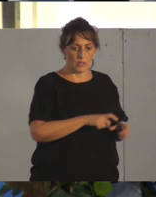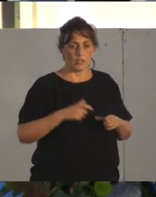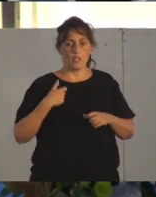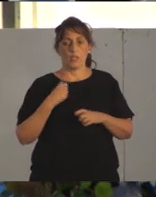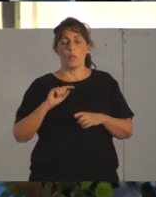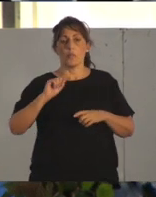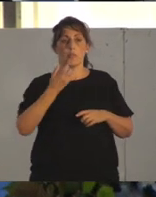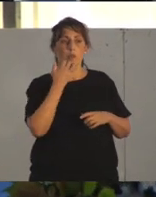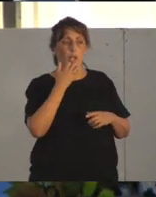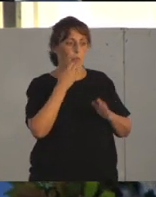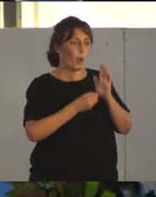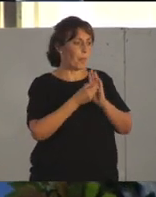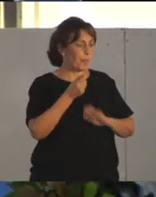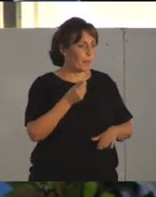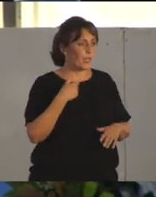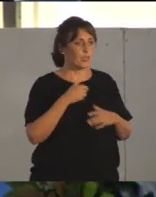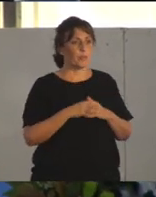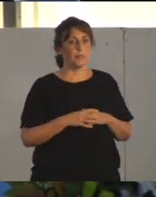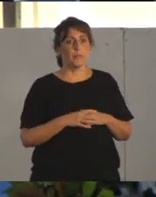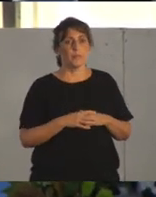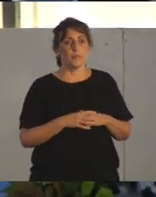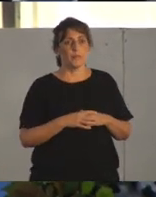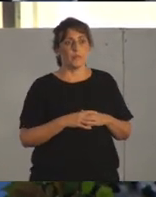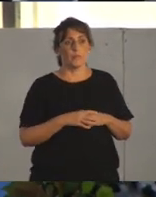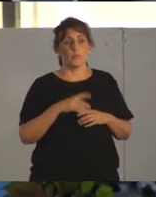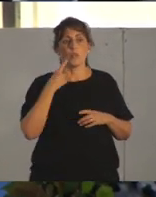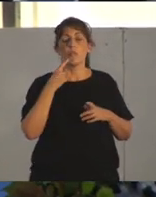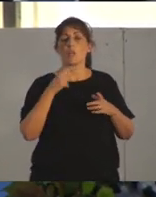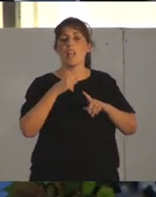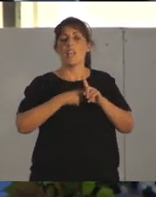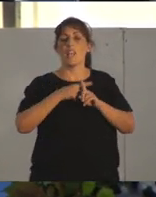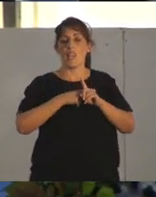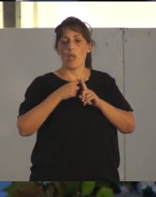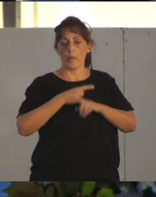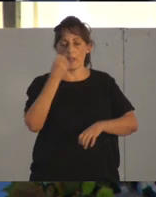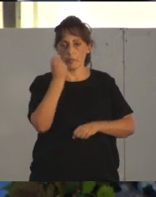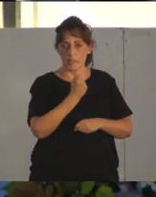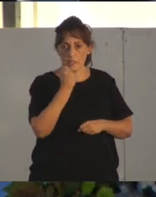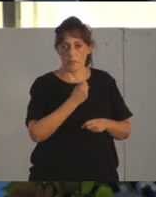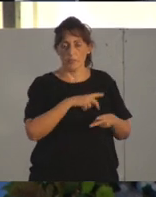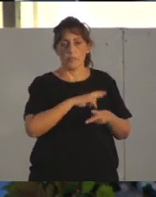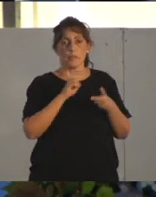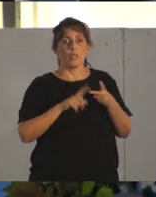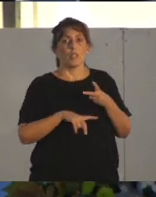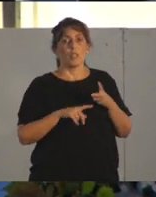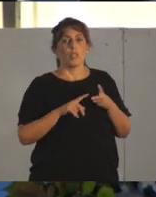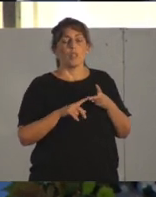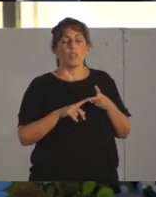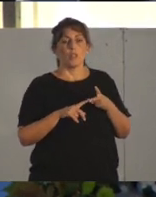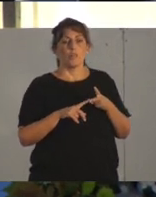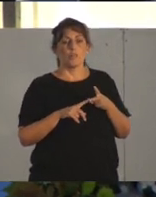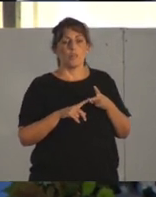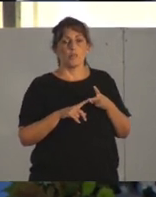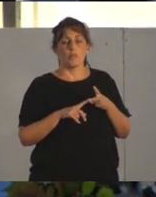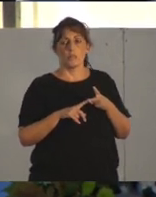sería la planilla con los niveles de texturizado. Otra sería un mantel de...